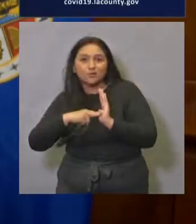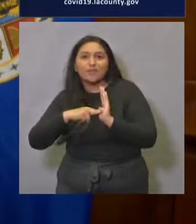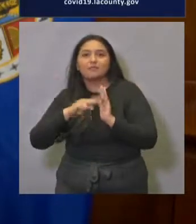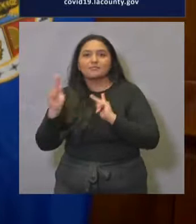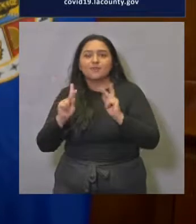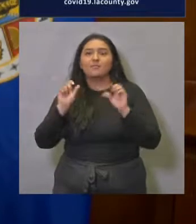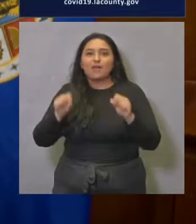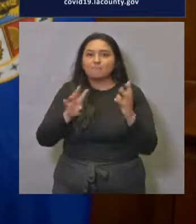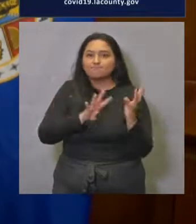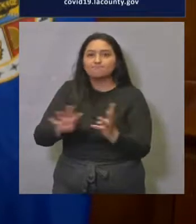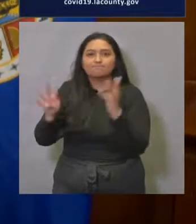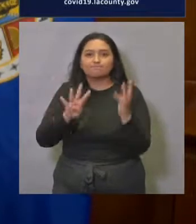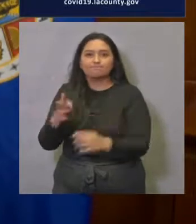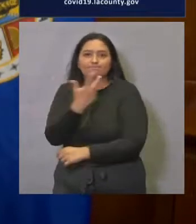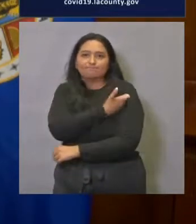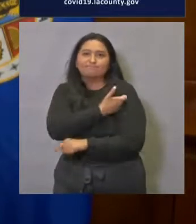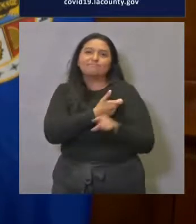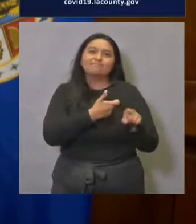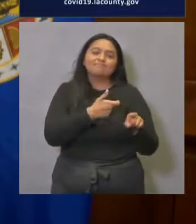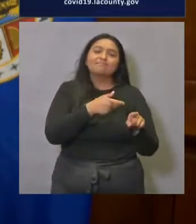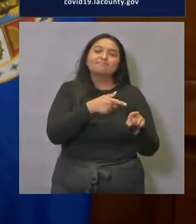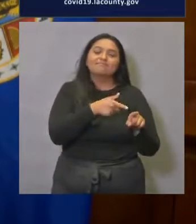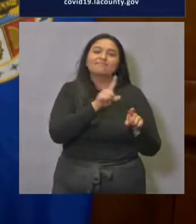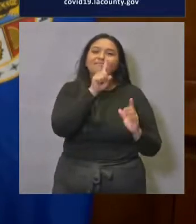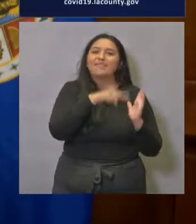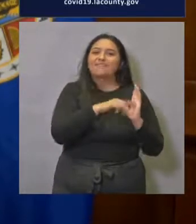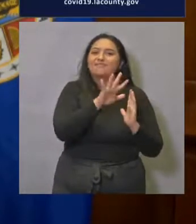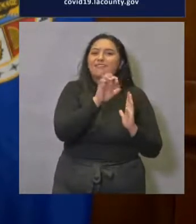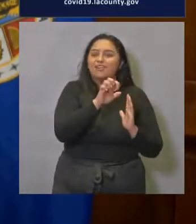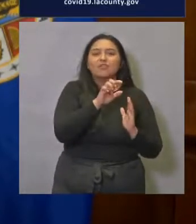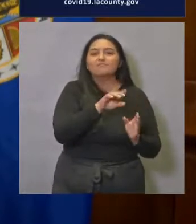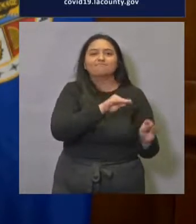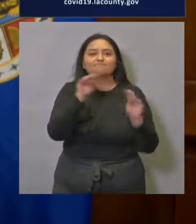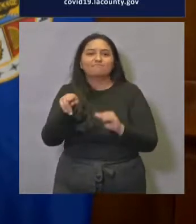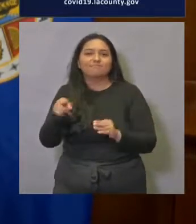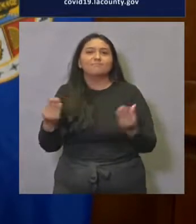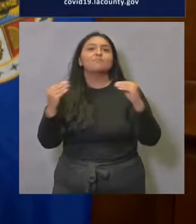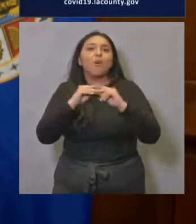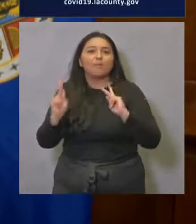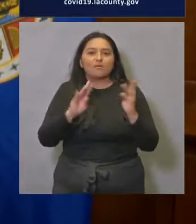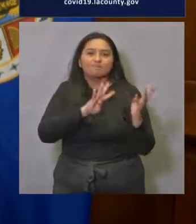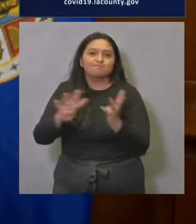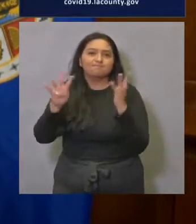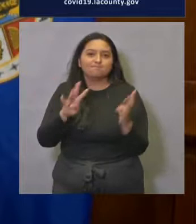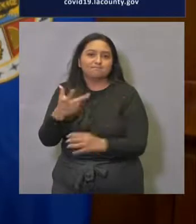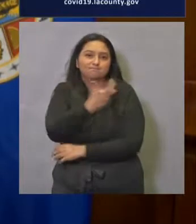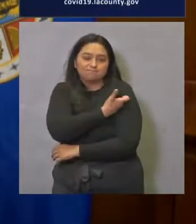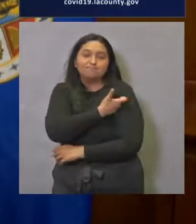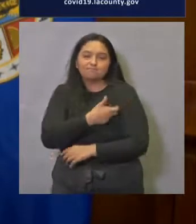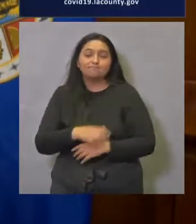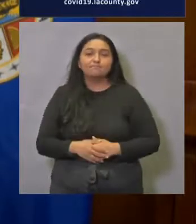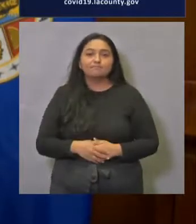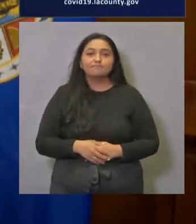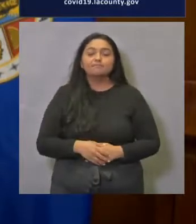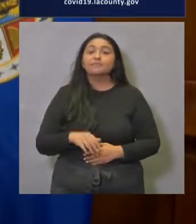2,000 personas al día. Estos esfuerzos son críticos. Desde el 10 de